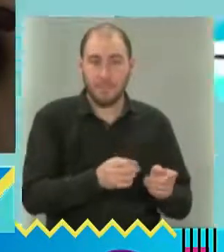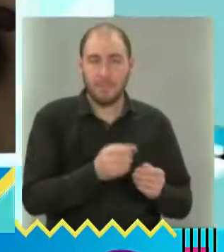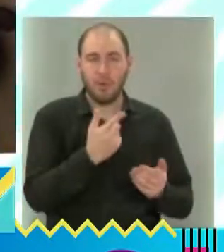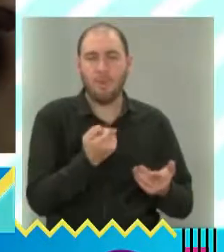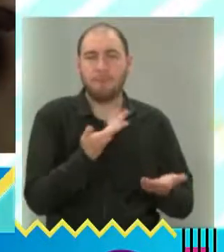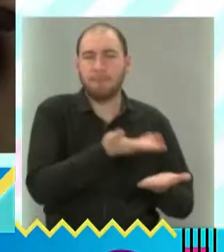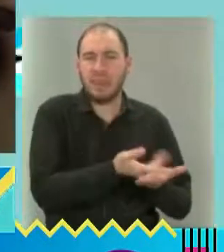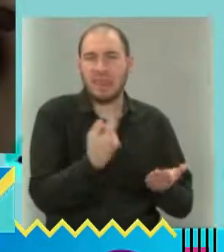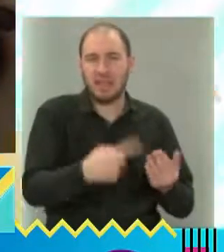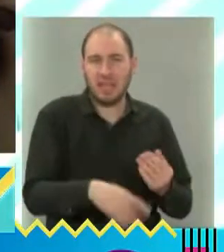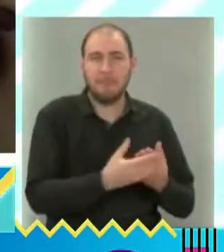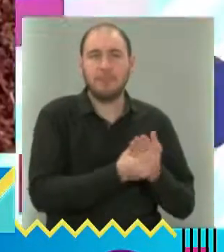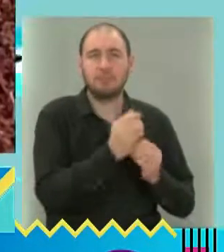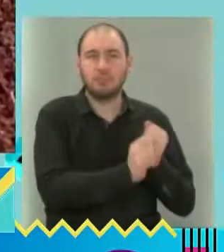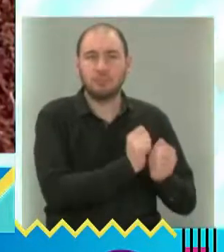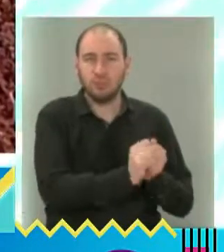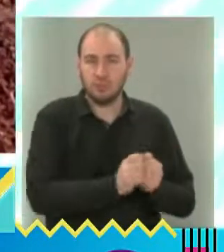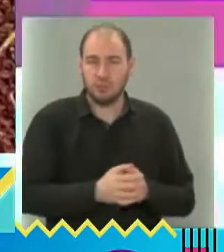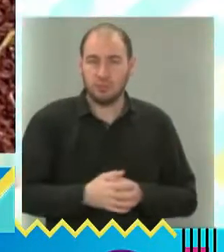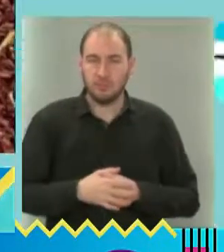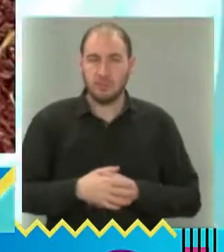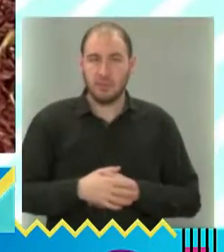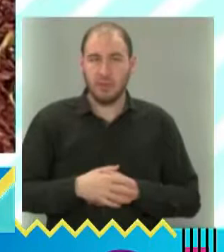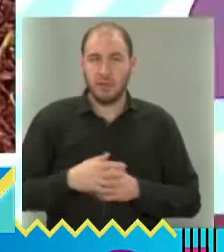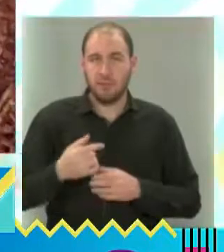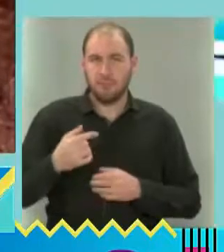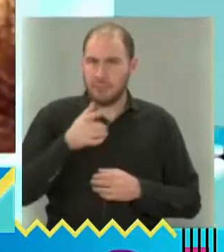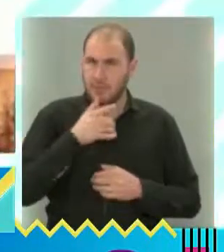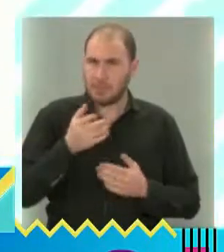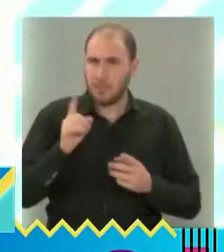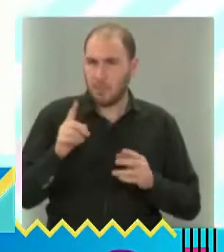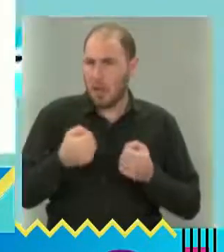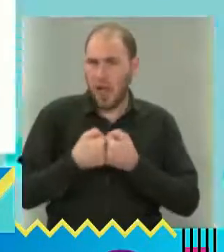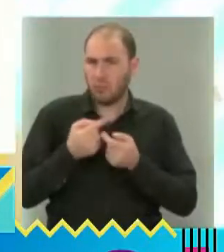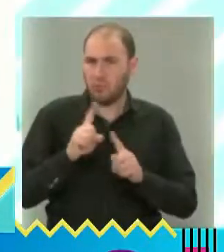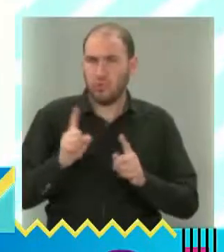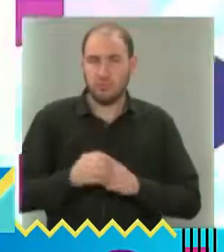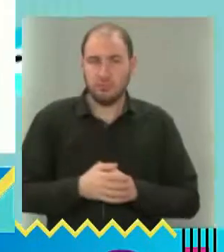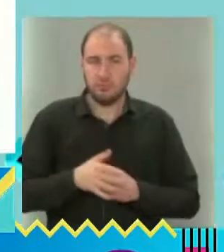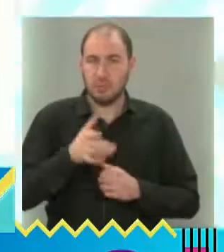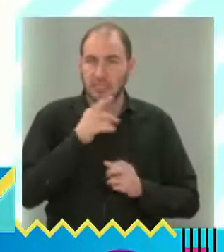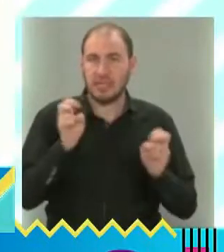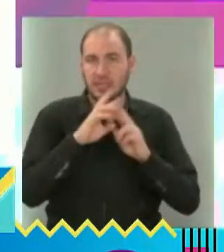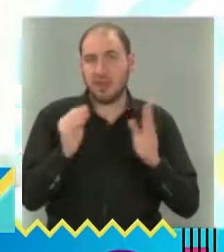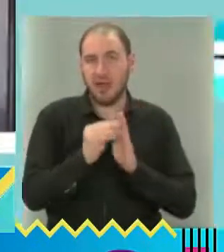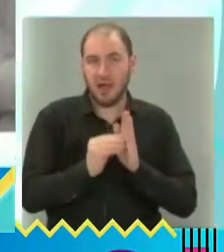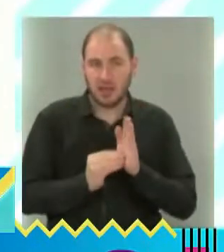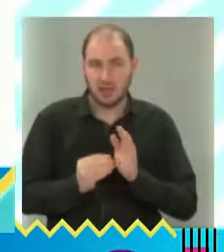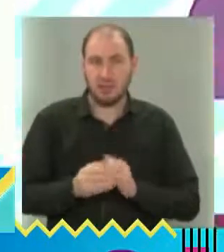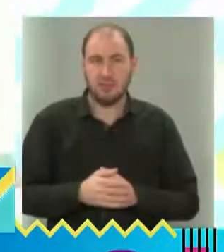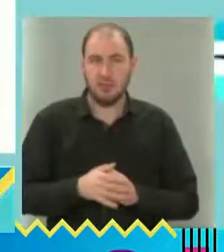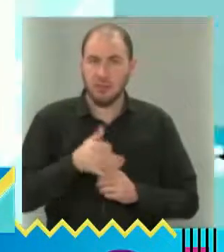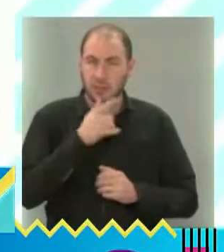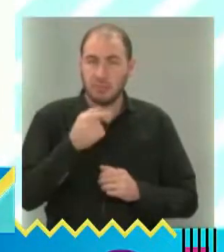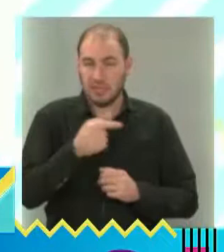tu pedido al ministro de Producción? Yo no creo que sea porque no nos ponemos de acuerdo. Creo que es un tema de agenda. Bien. Creo